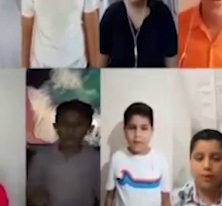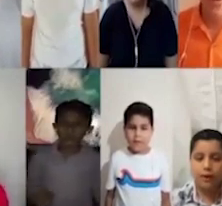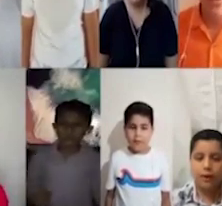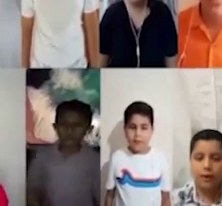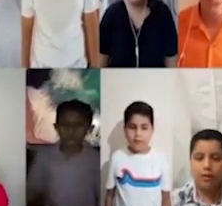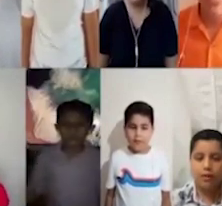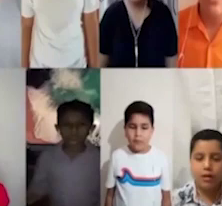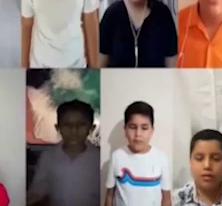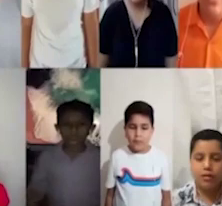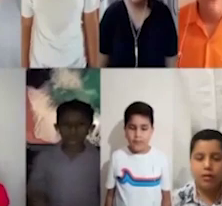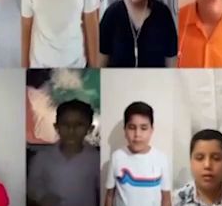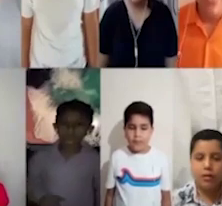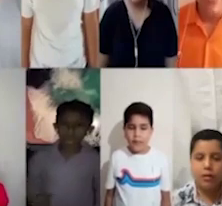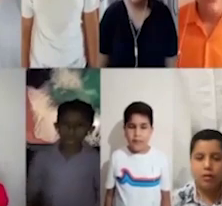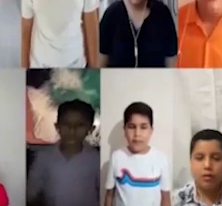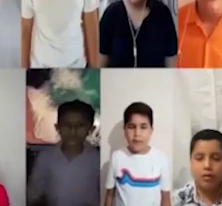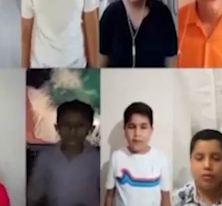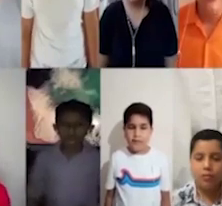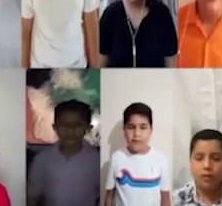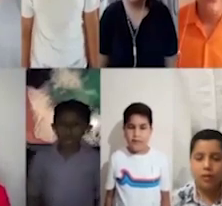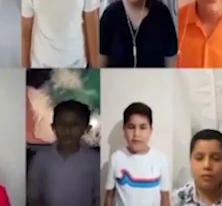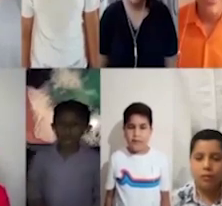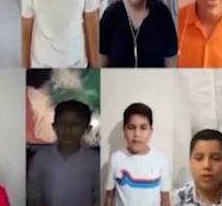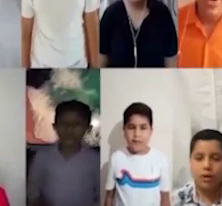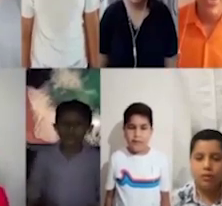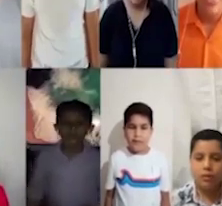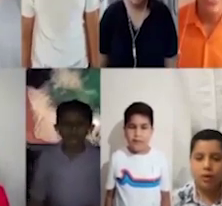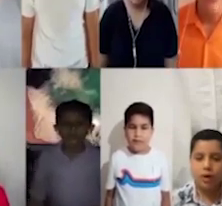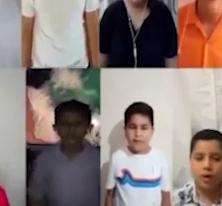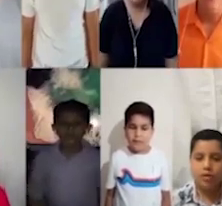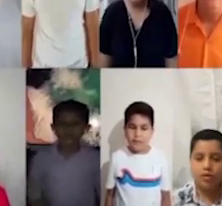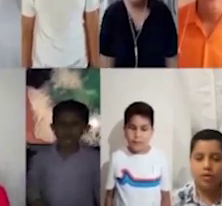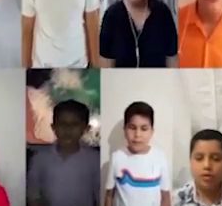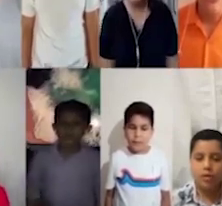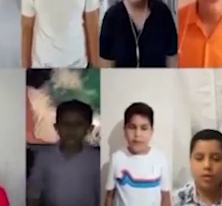la playa se acercó y